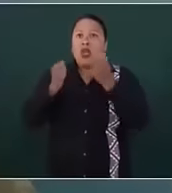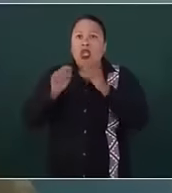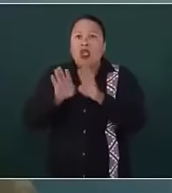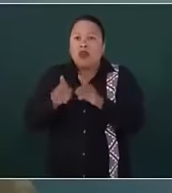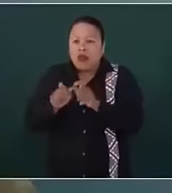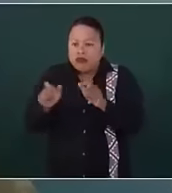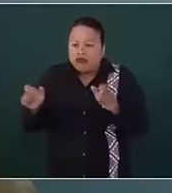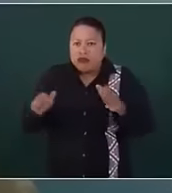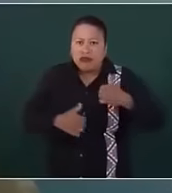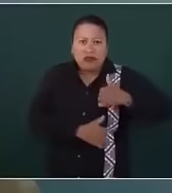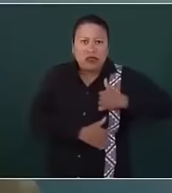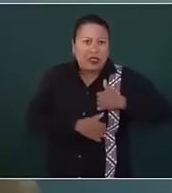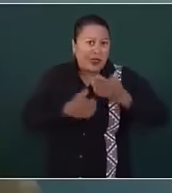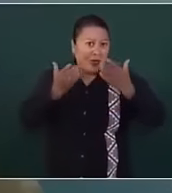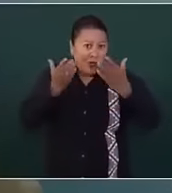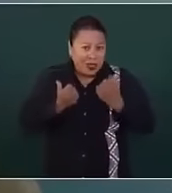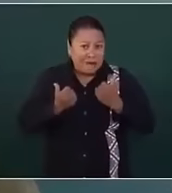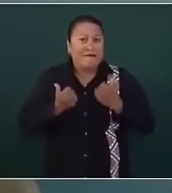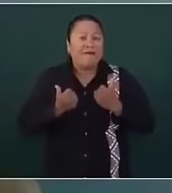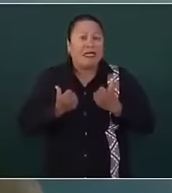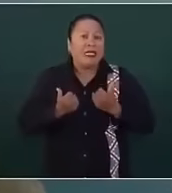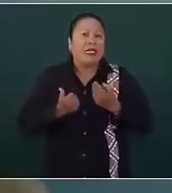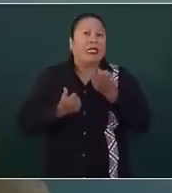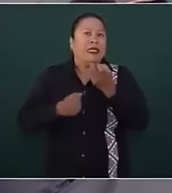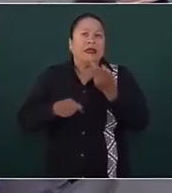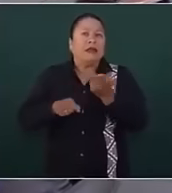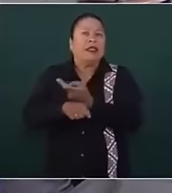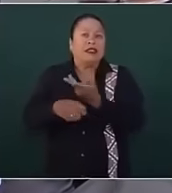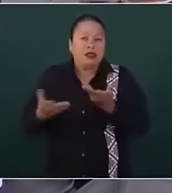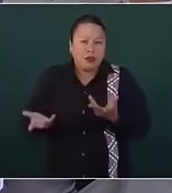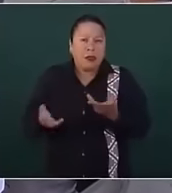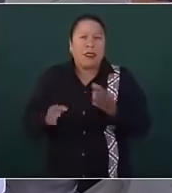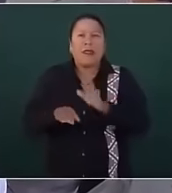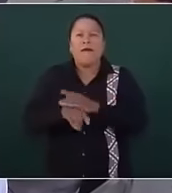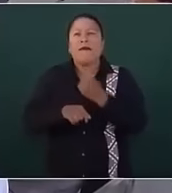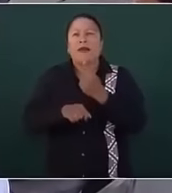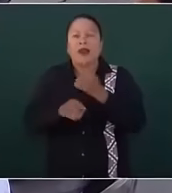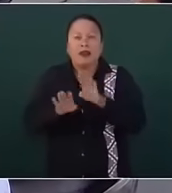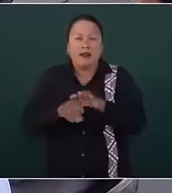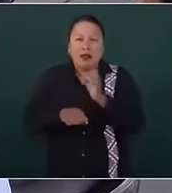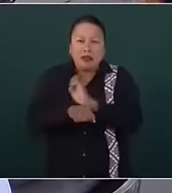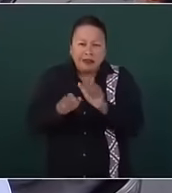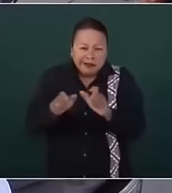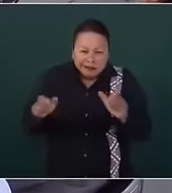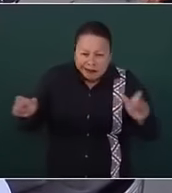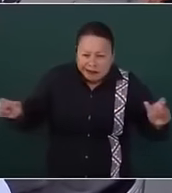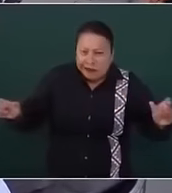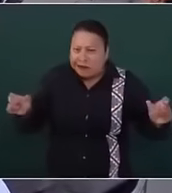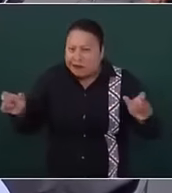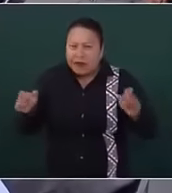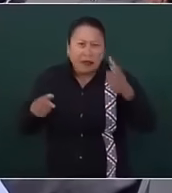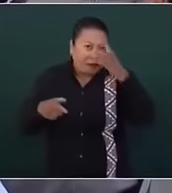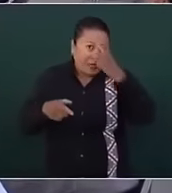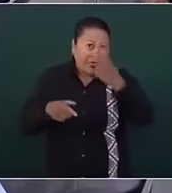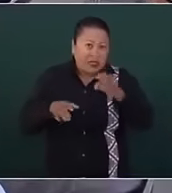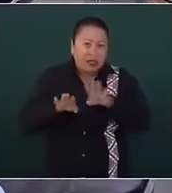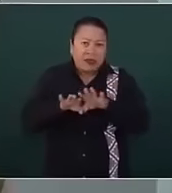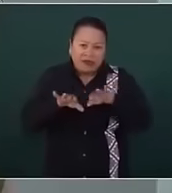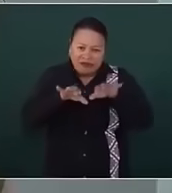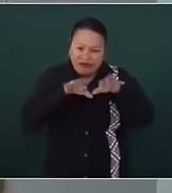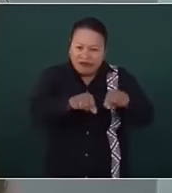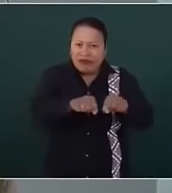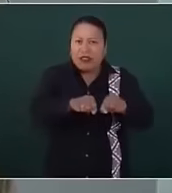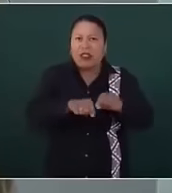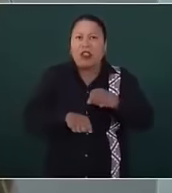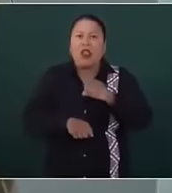por personal militar, resultado de la operación que se estaba llevando a cabo en ese momento para la detención